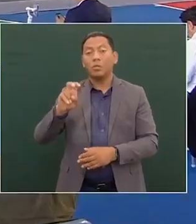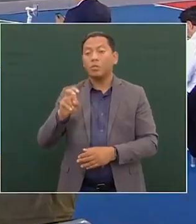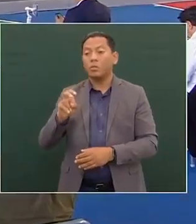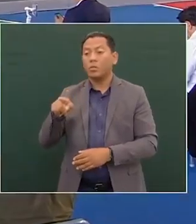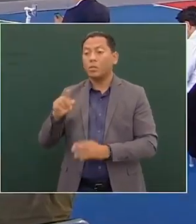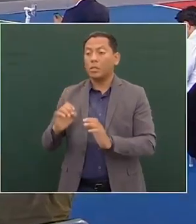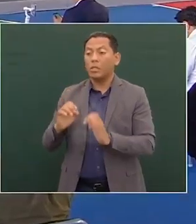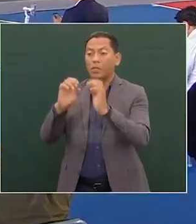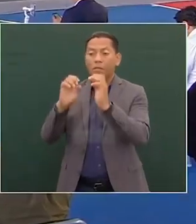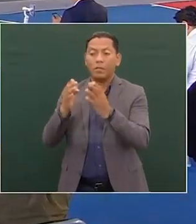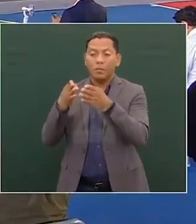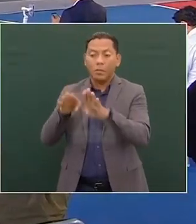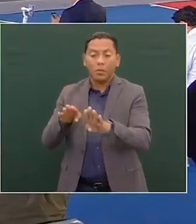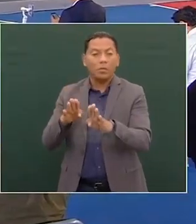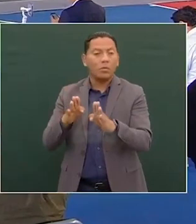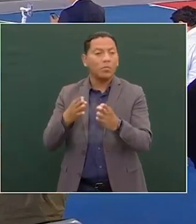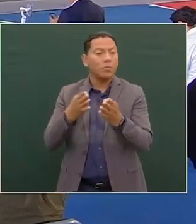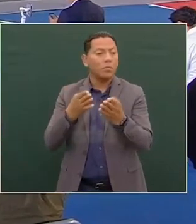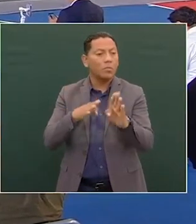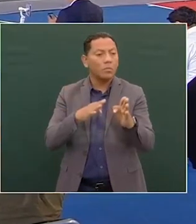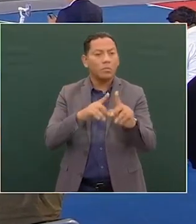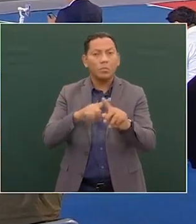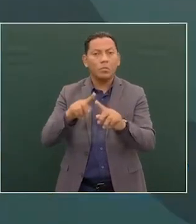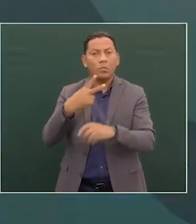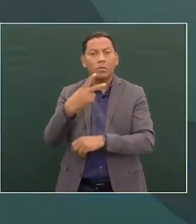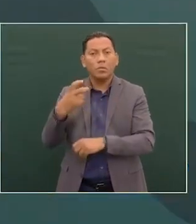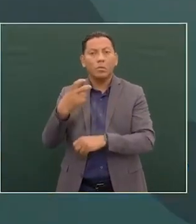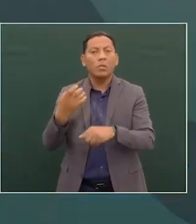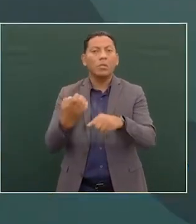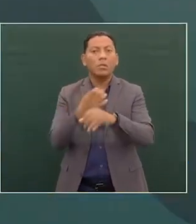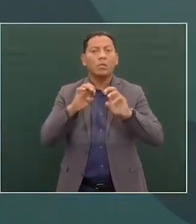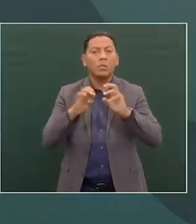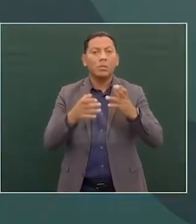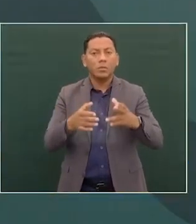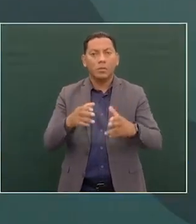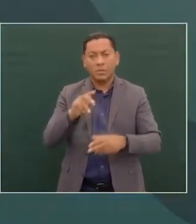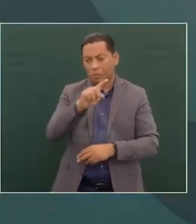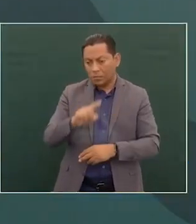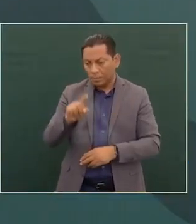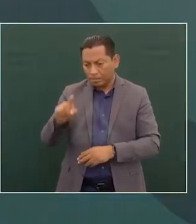sucursales para Chiapas. Y